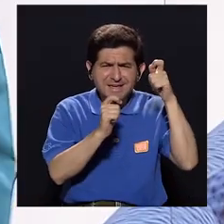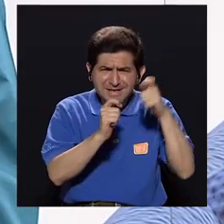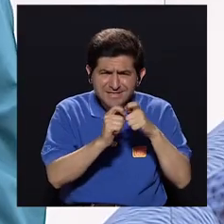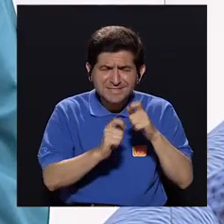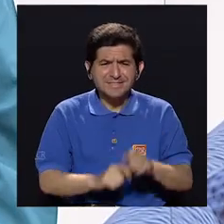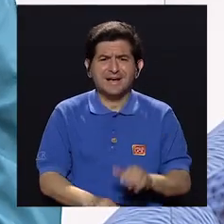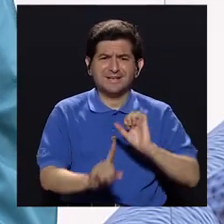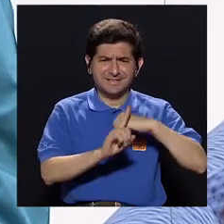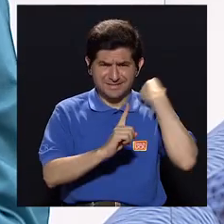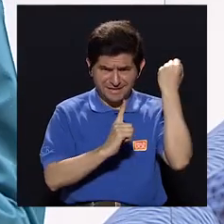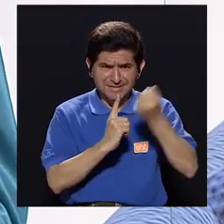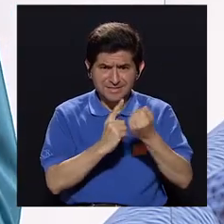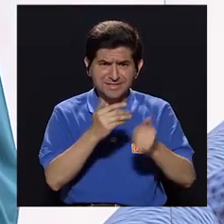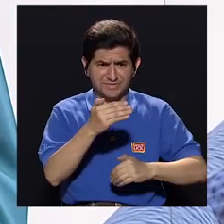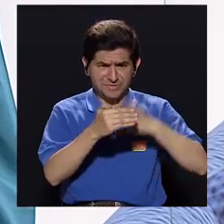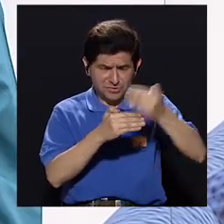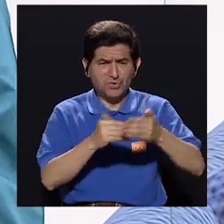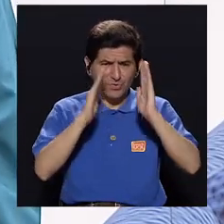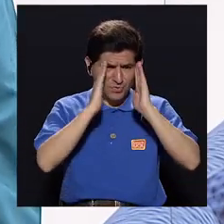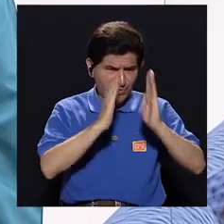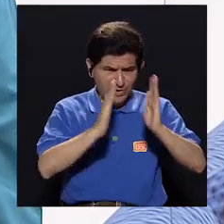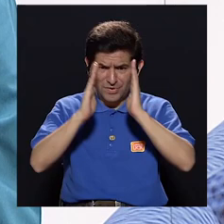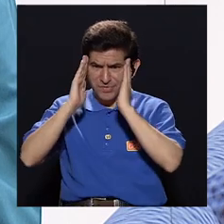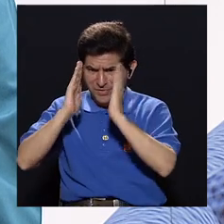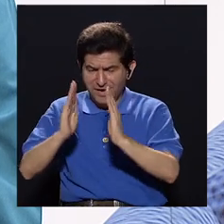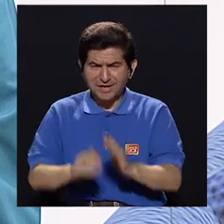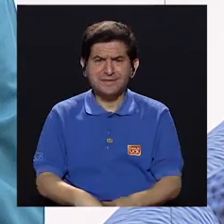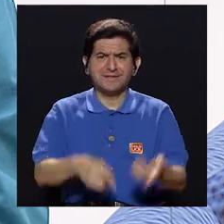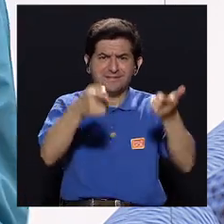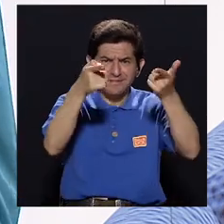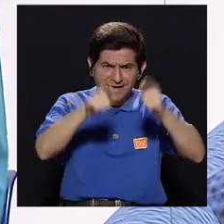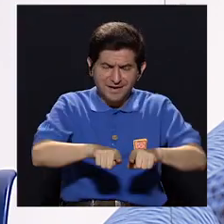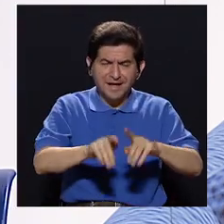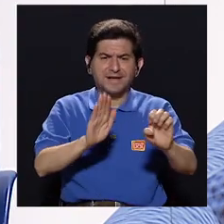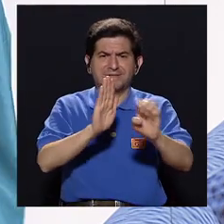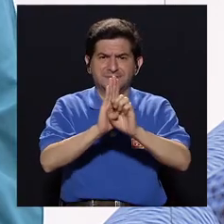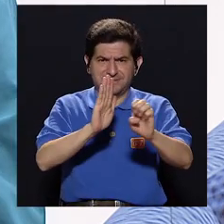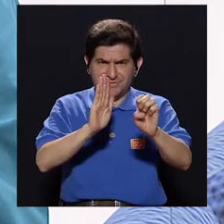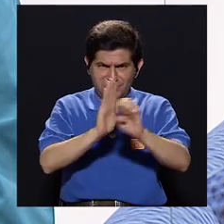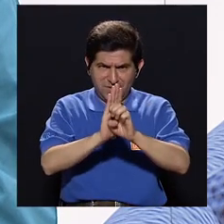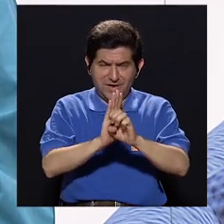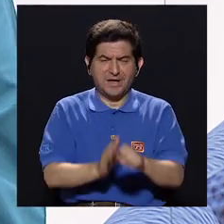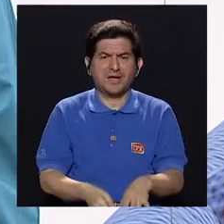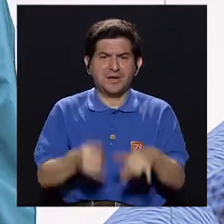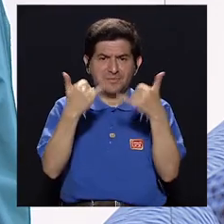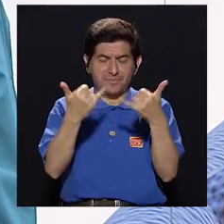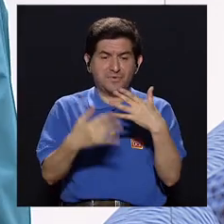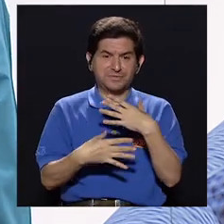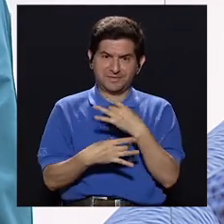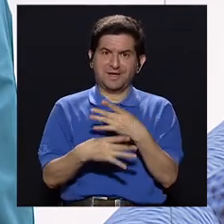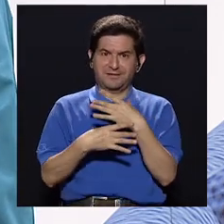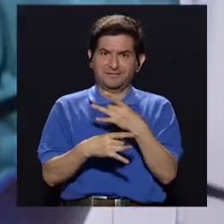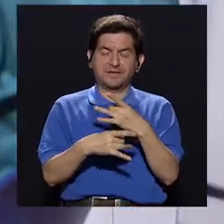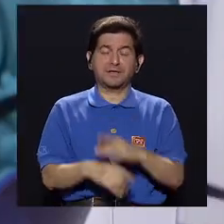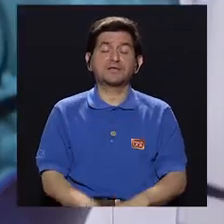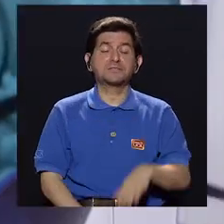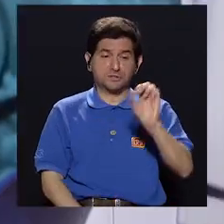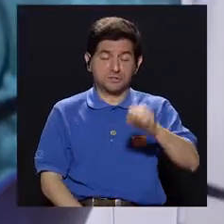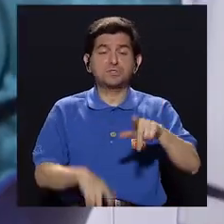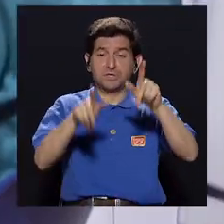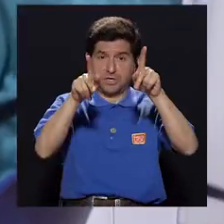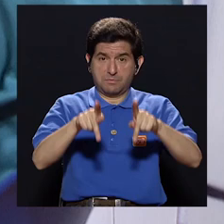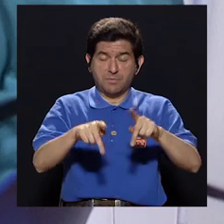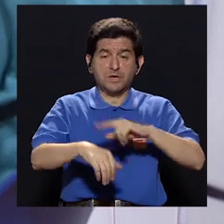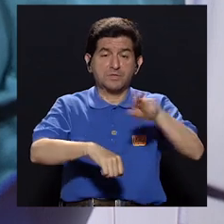impresionante verdad más adelante Vamos a abordar algunos de estos de estos casos como ejemplos ejemplos llamativos verdad de hecho la